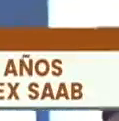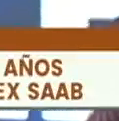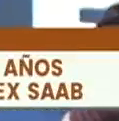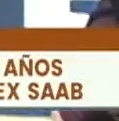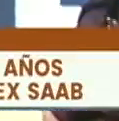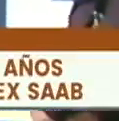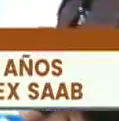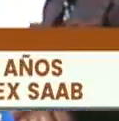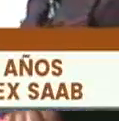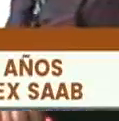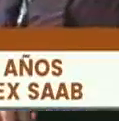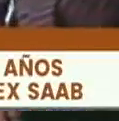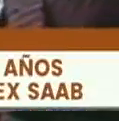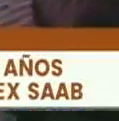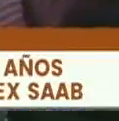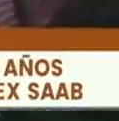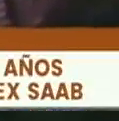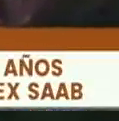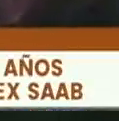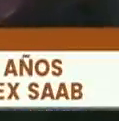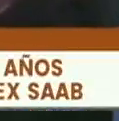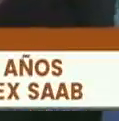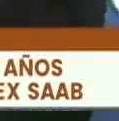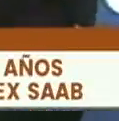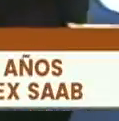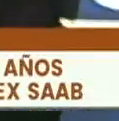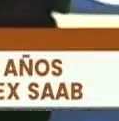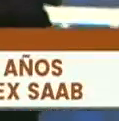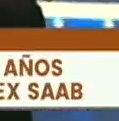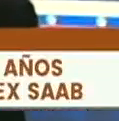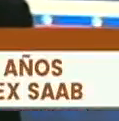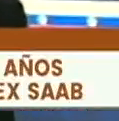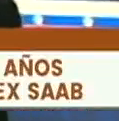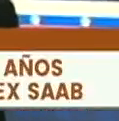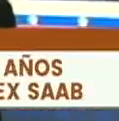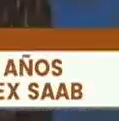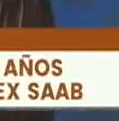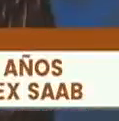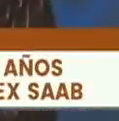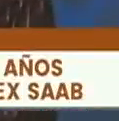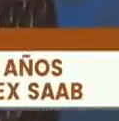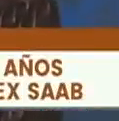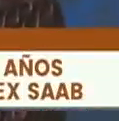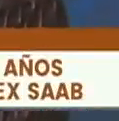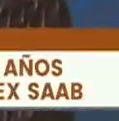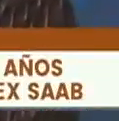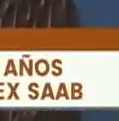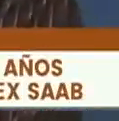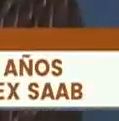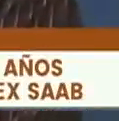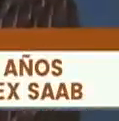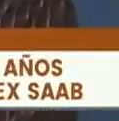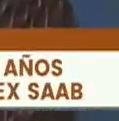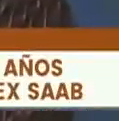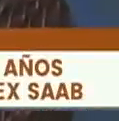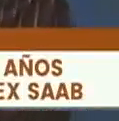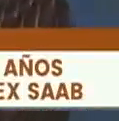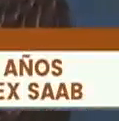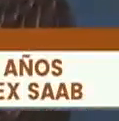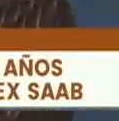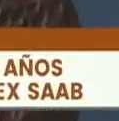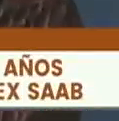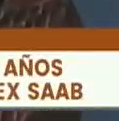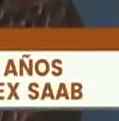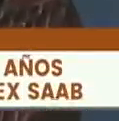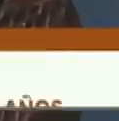hoy comenzaron siendo independientes, pero el sistema dirigido desde Washington se